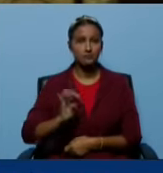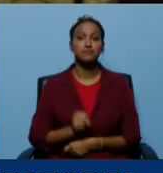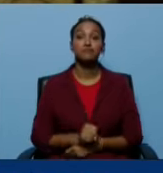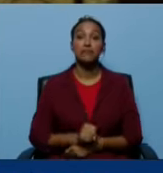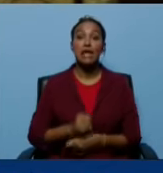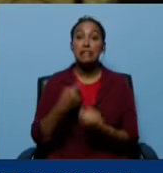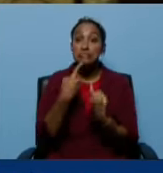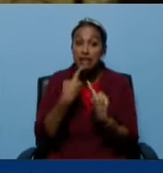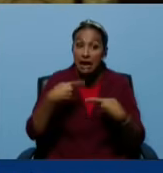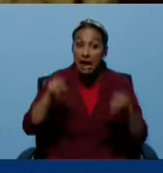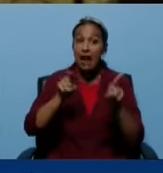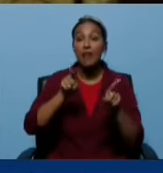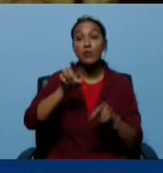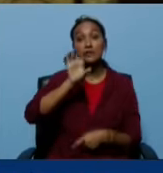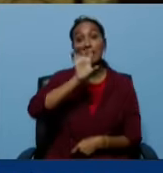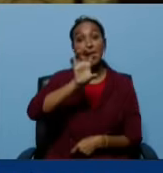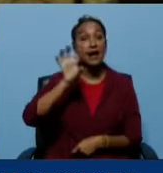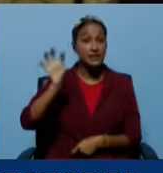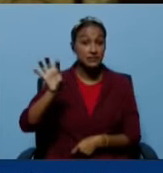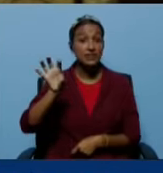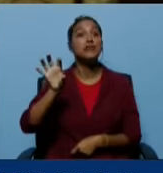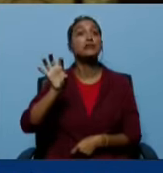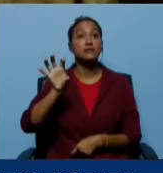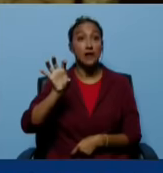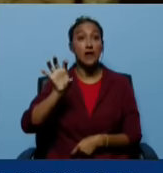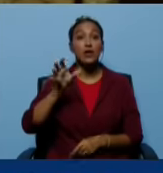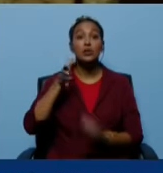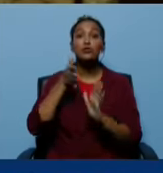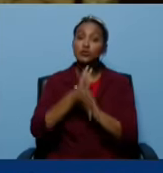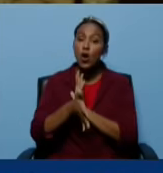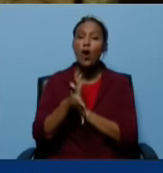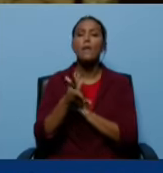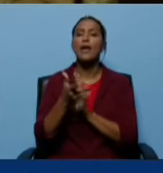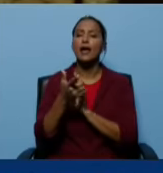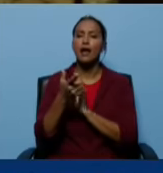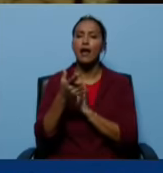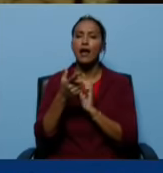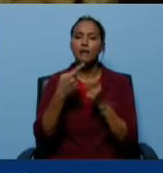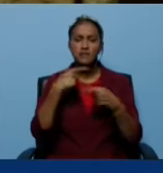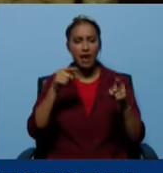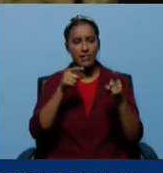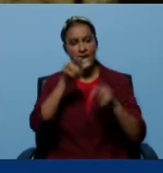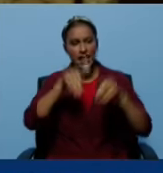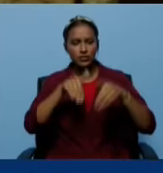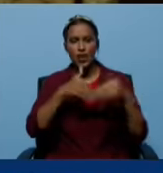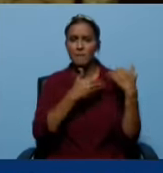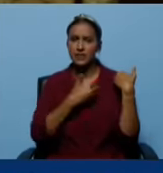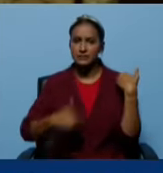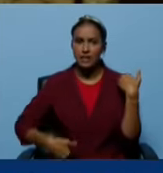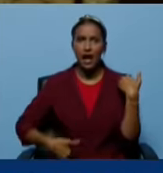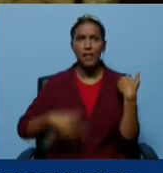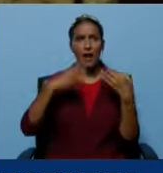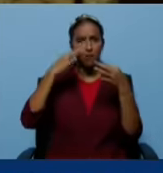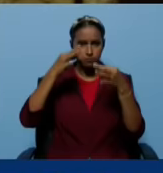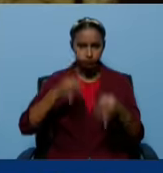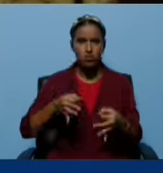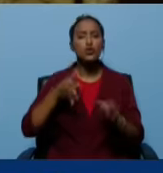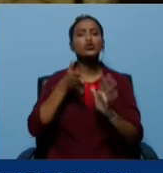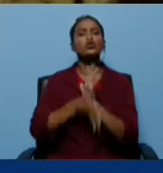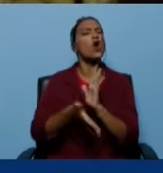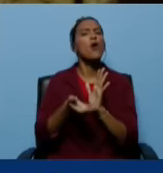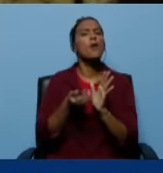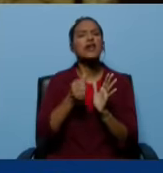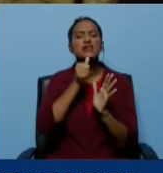la validez de las elecciones presidenciales, garantizándose por esta vía la paz